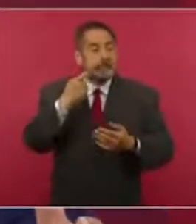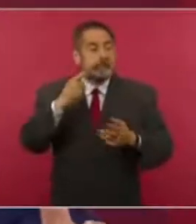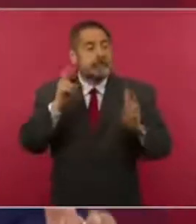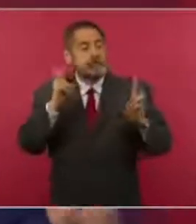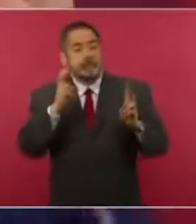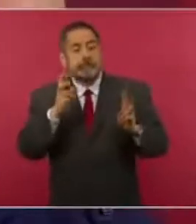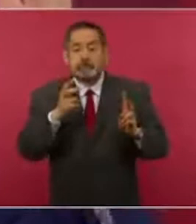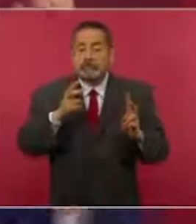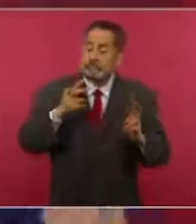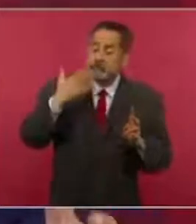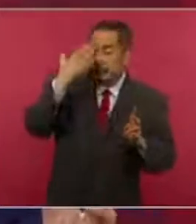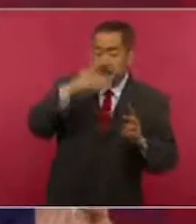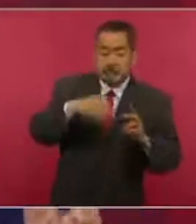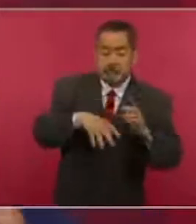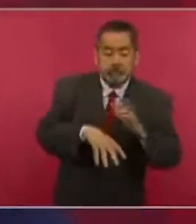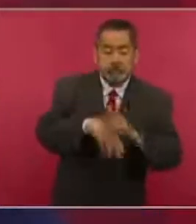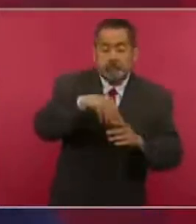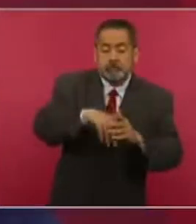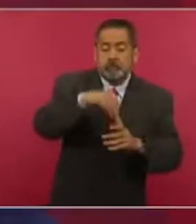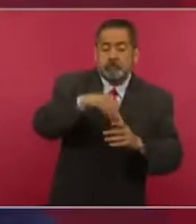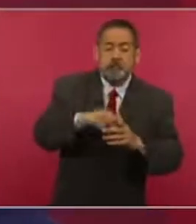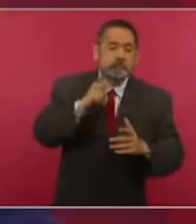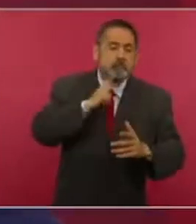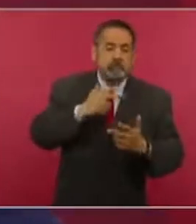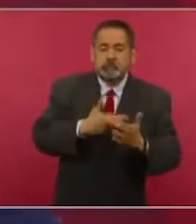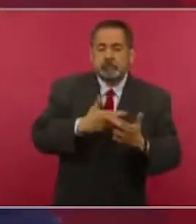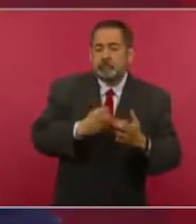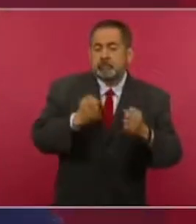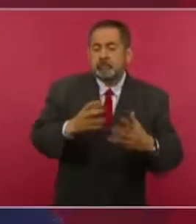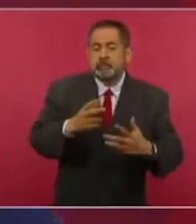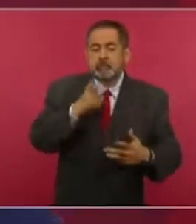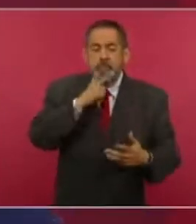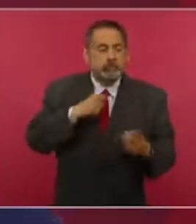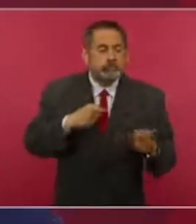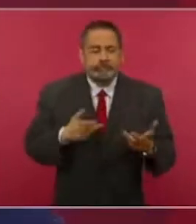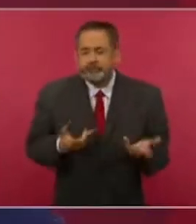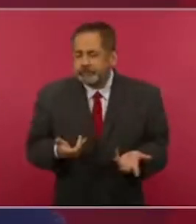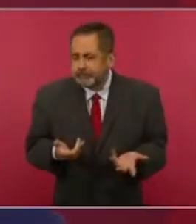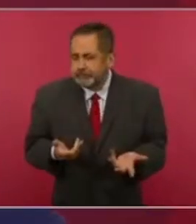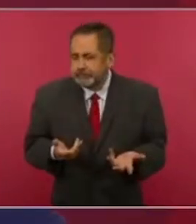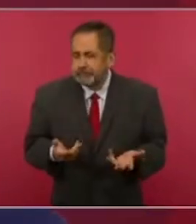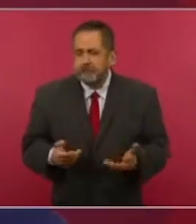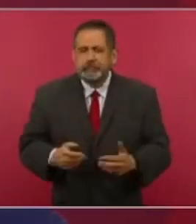un yacimiento rico en petróleo.